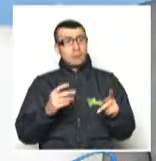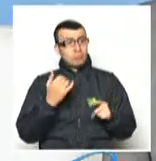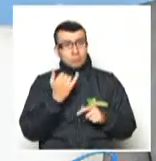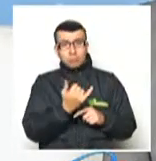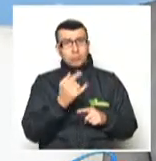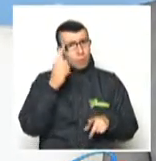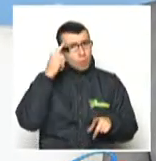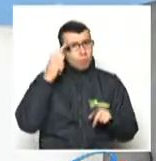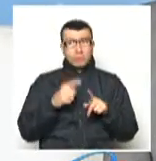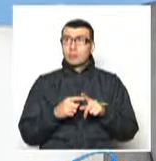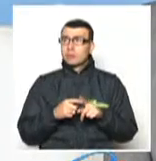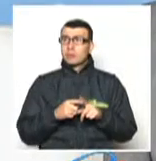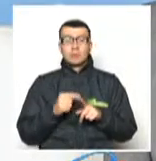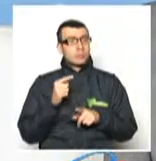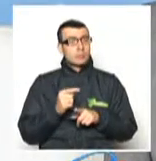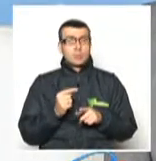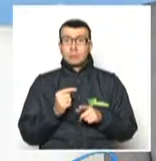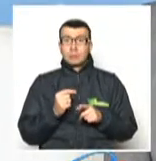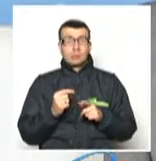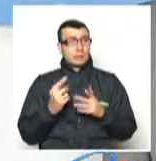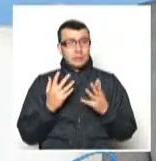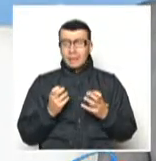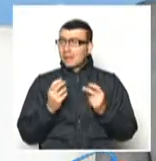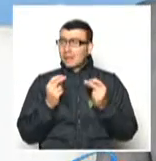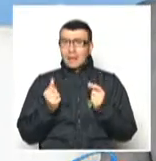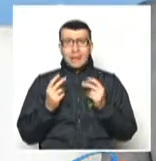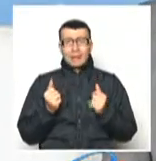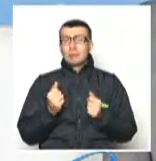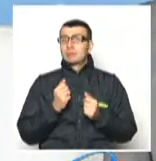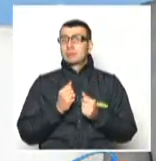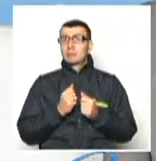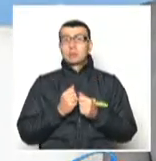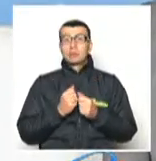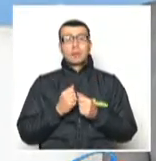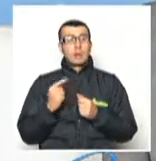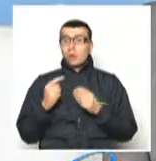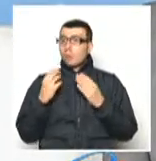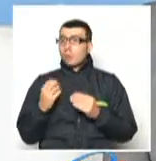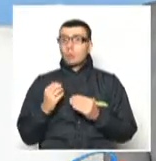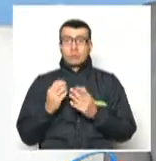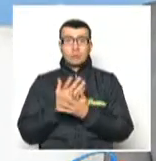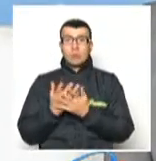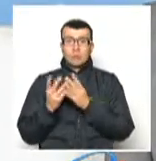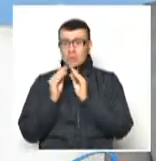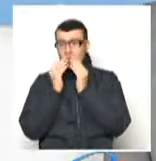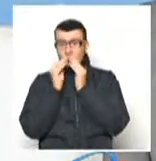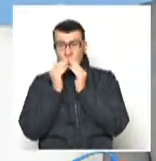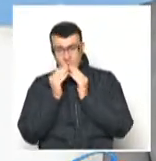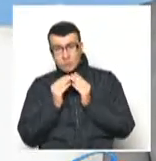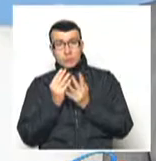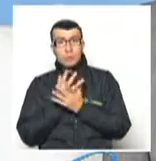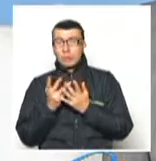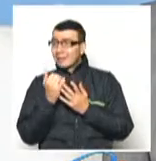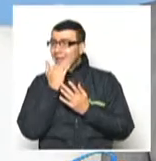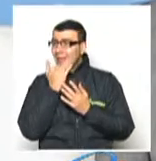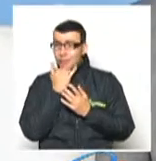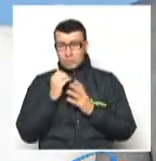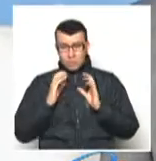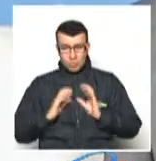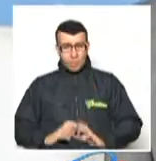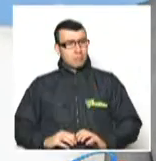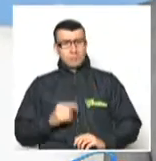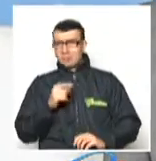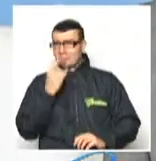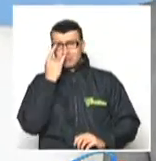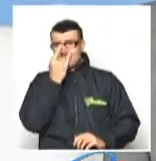fin último que quieren de su tratamiento es tener dientes. No le interesa una cantidad de cosas biológicas ni de lo que está pasando en su cuerpo, porque